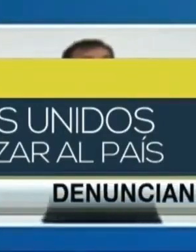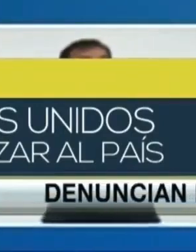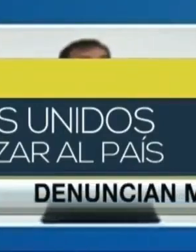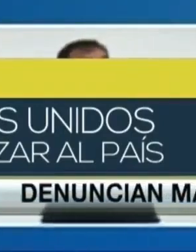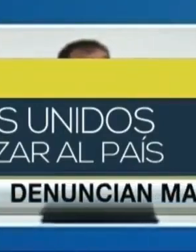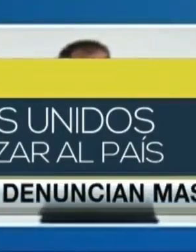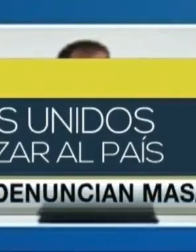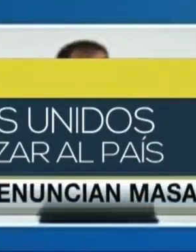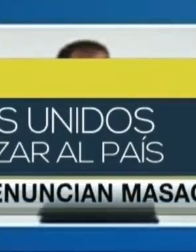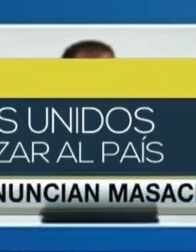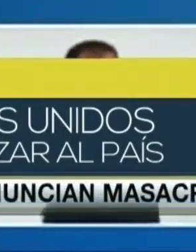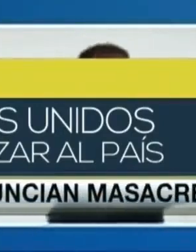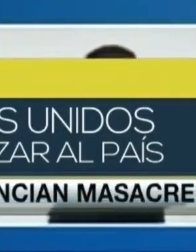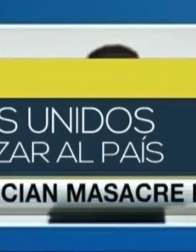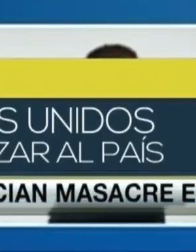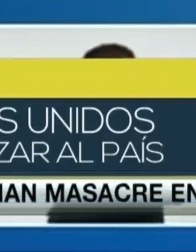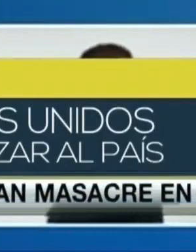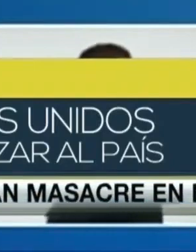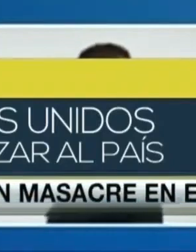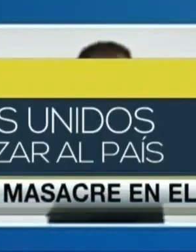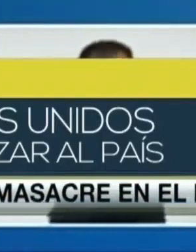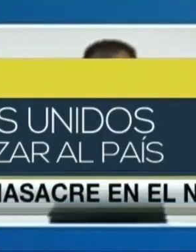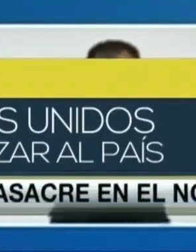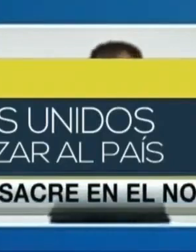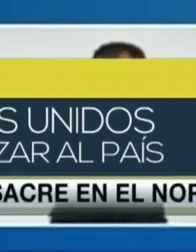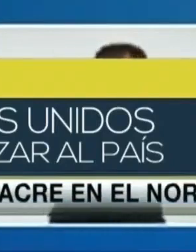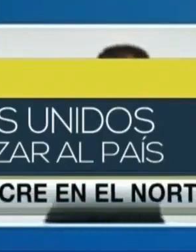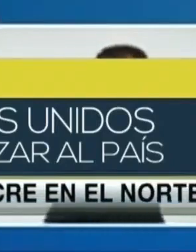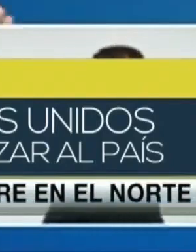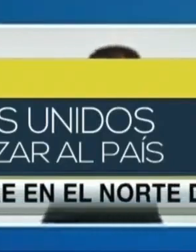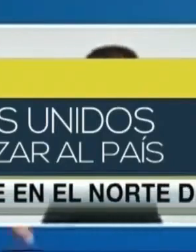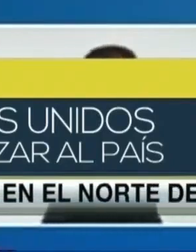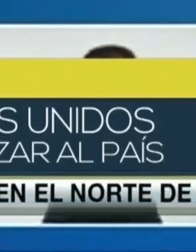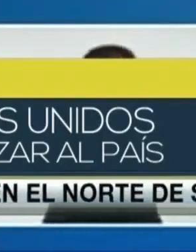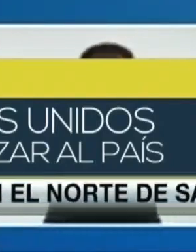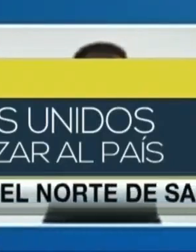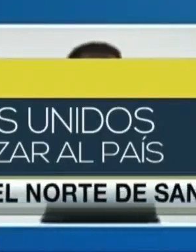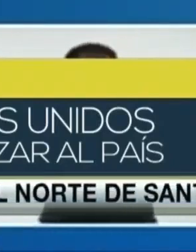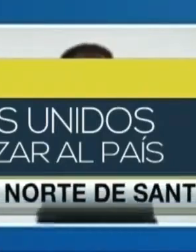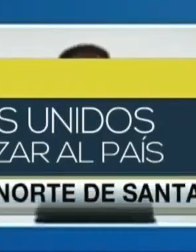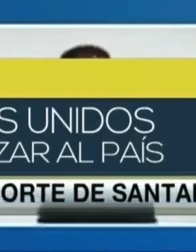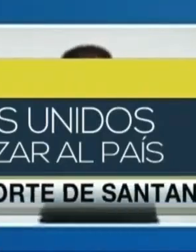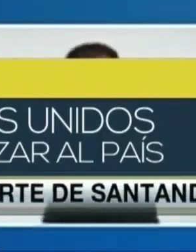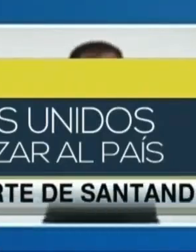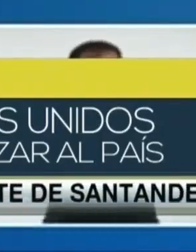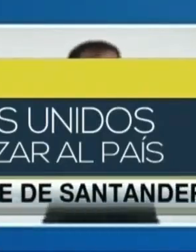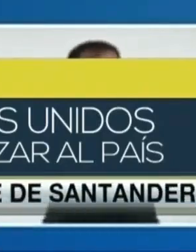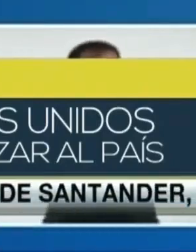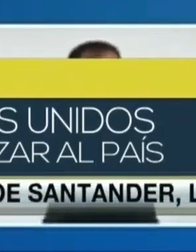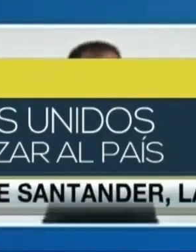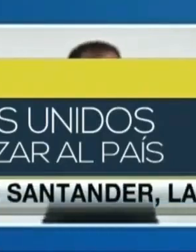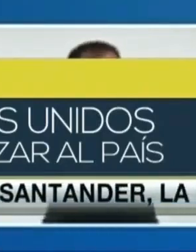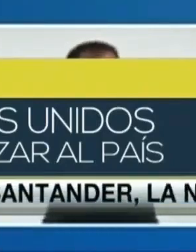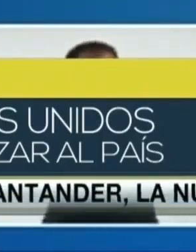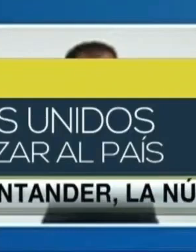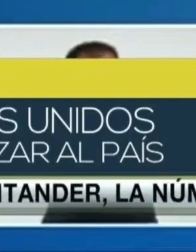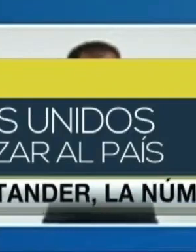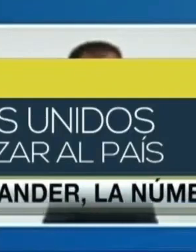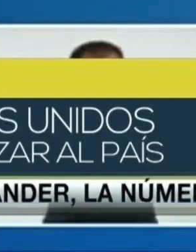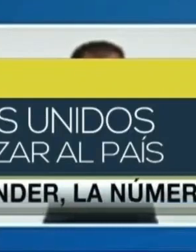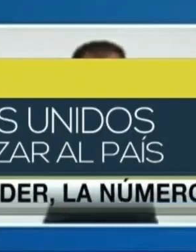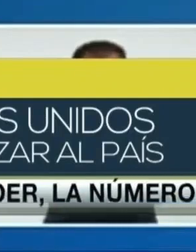maniobra de esta naturaleza, demostrará su aislamiento.